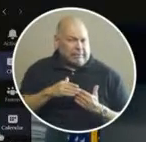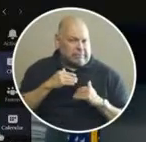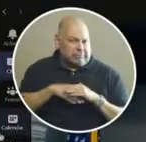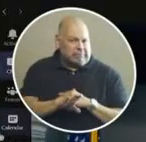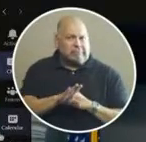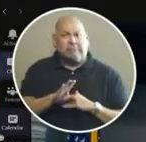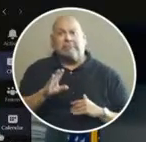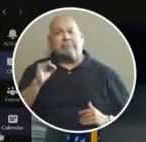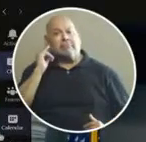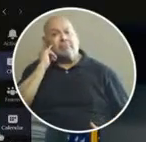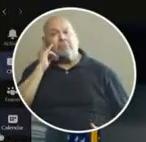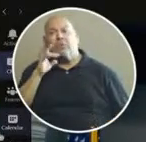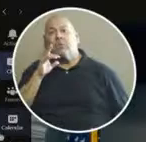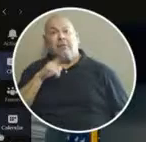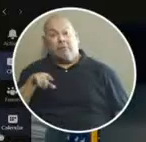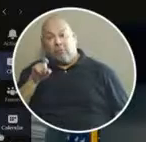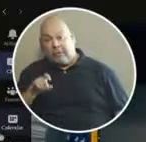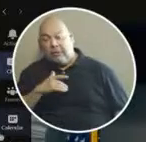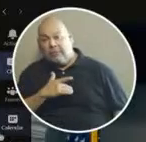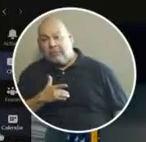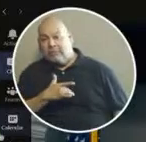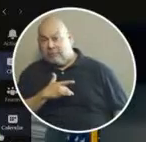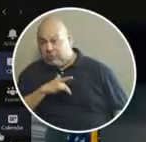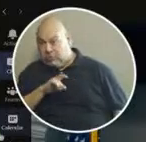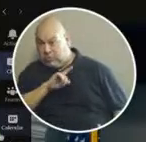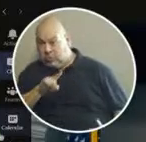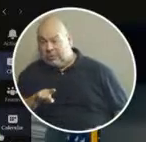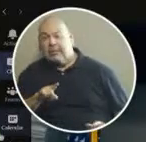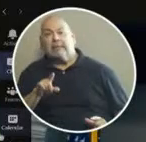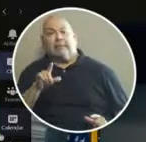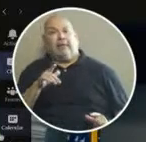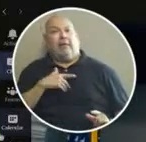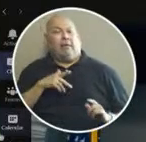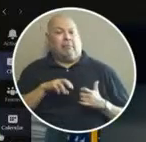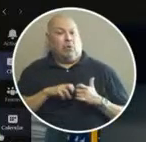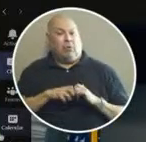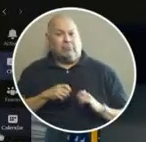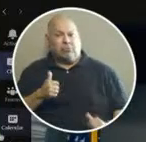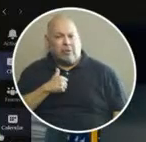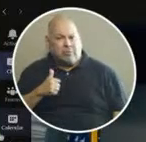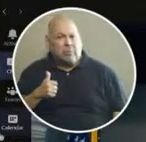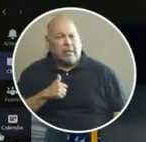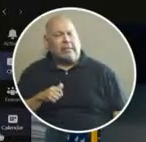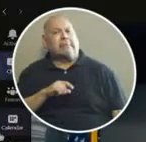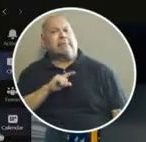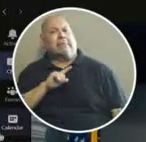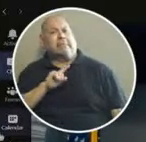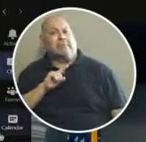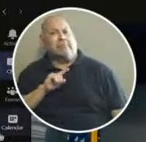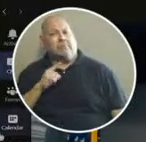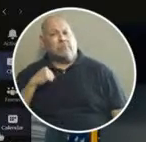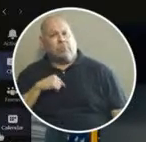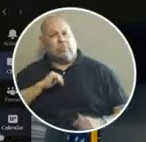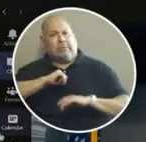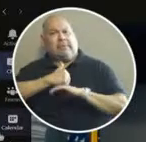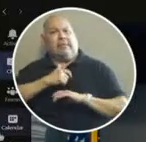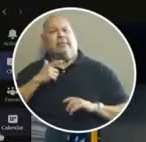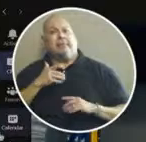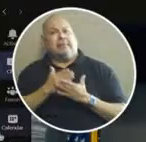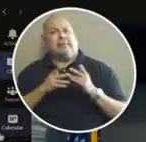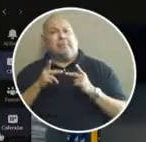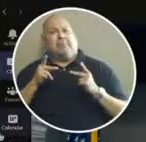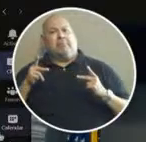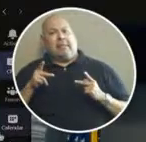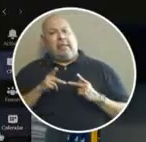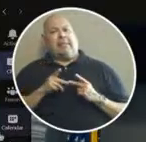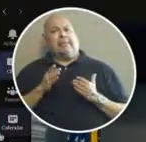todos aquellos, sobre todo los que tienen dificultad en transportarse. Hemos estado mencionando los lugares en